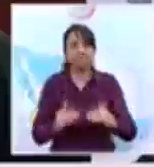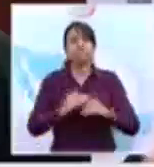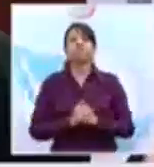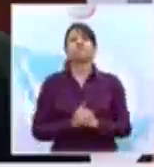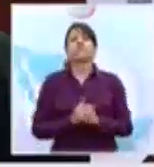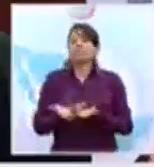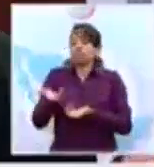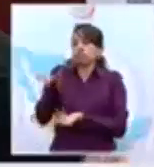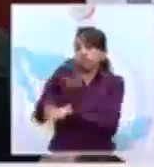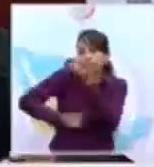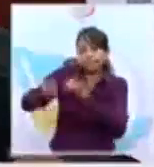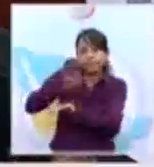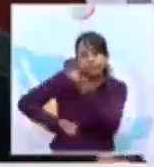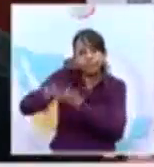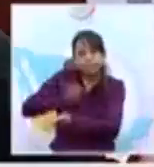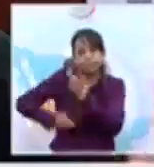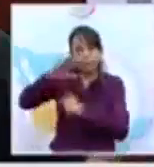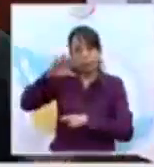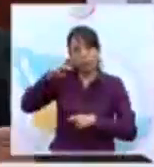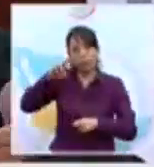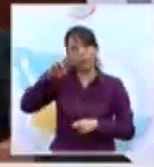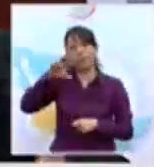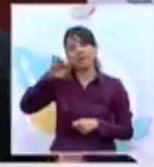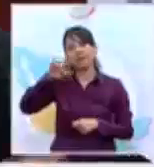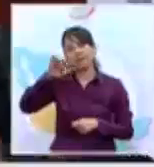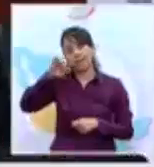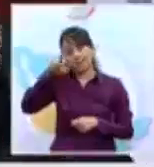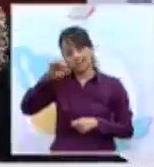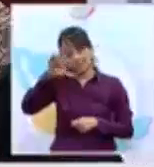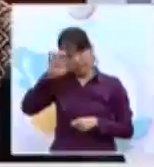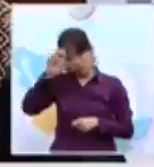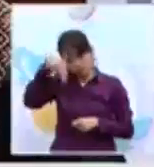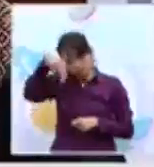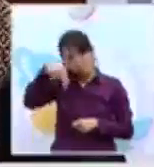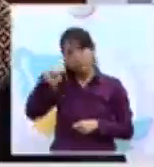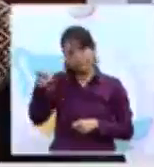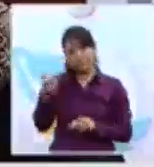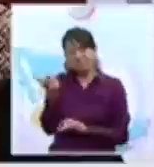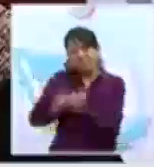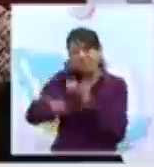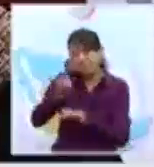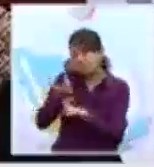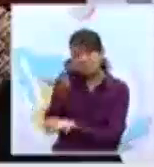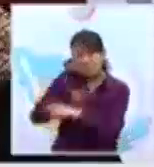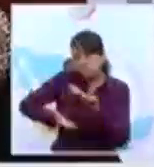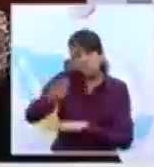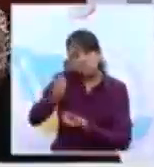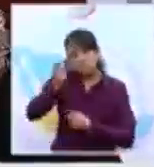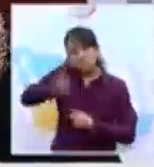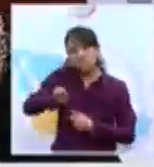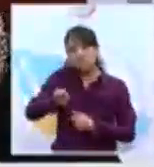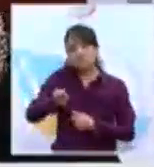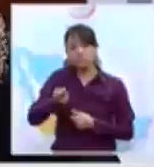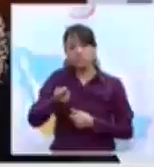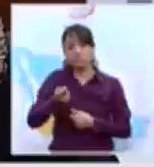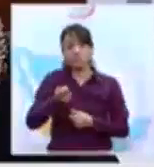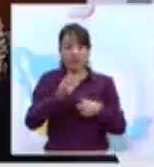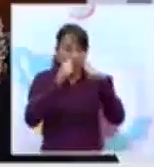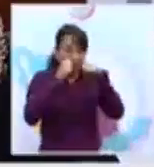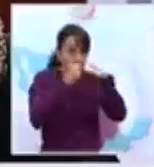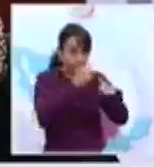comercialización, todas las corruptelas que existen, todas las tergiversaciones, etcétera. Entonces, atacar el hambre significa también